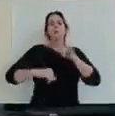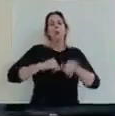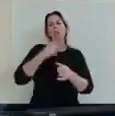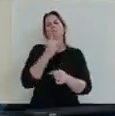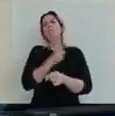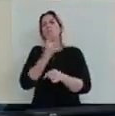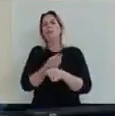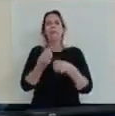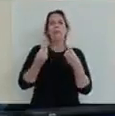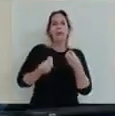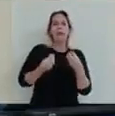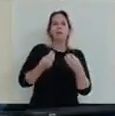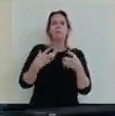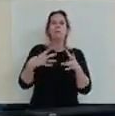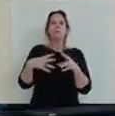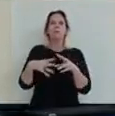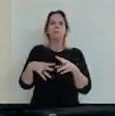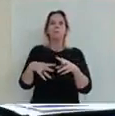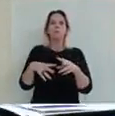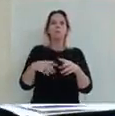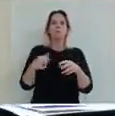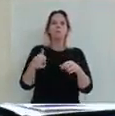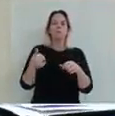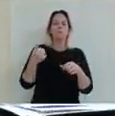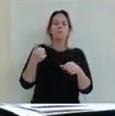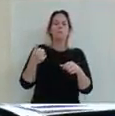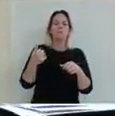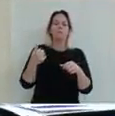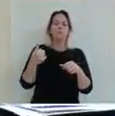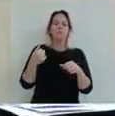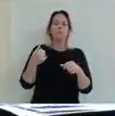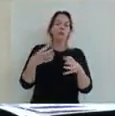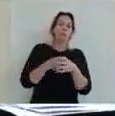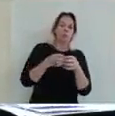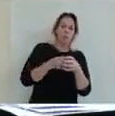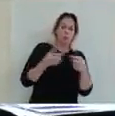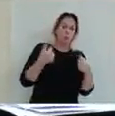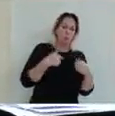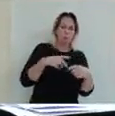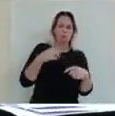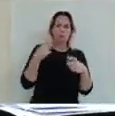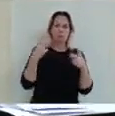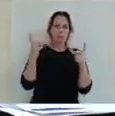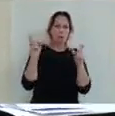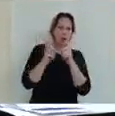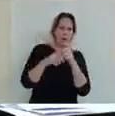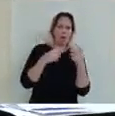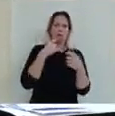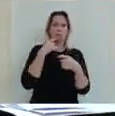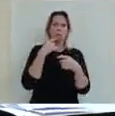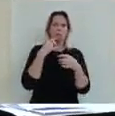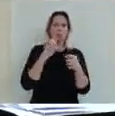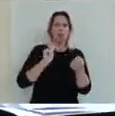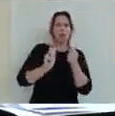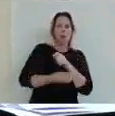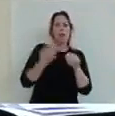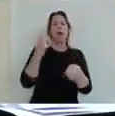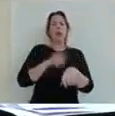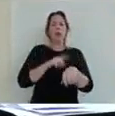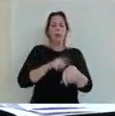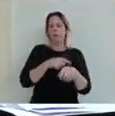nosotros no teníamos problema, digamos, en modificar los plazos, que eso tranquilamente se podía hacer en comisión, que era como se debía hacer